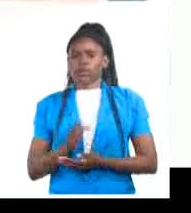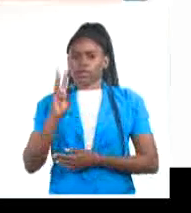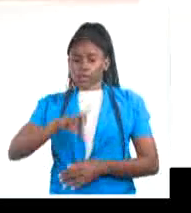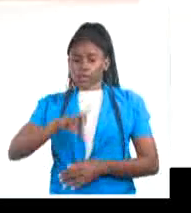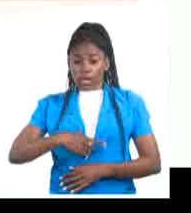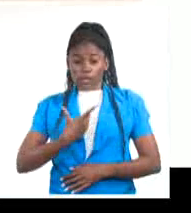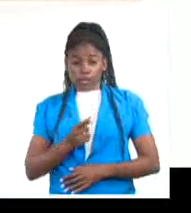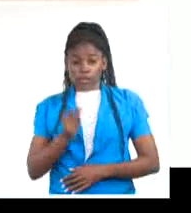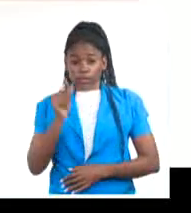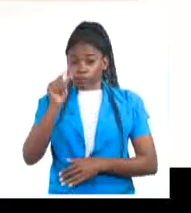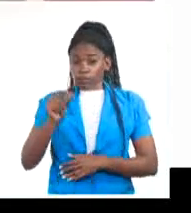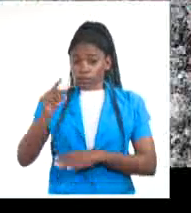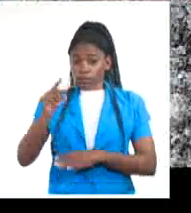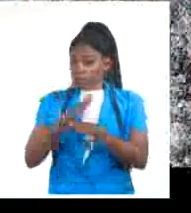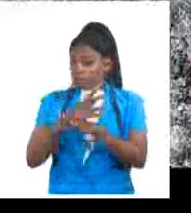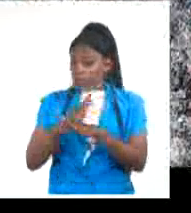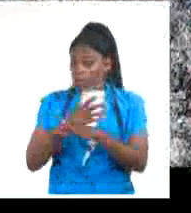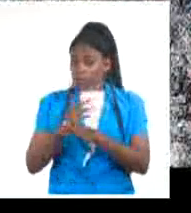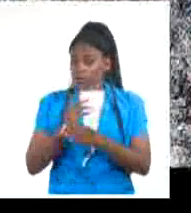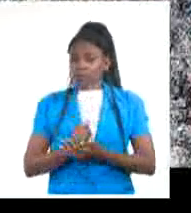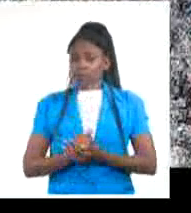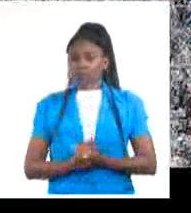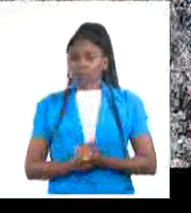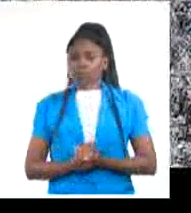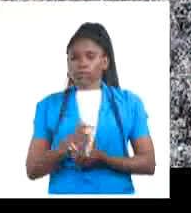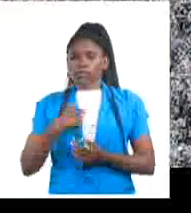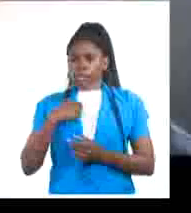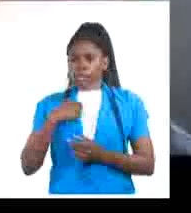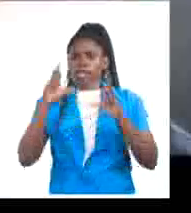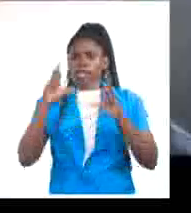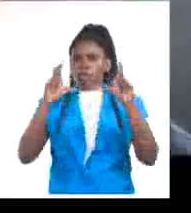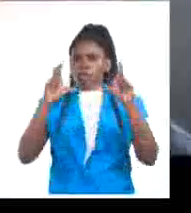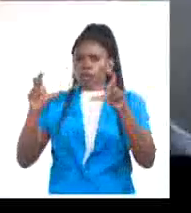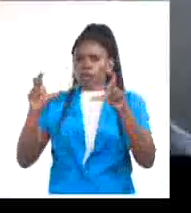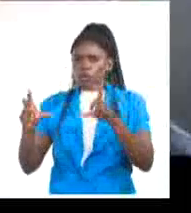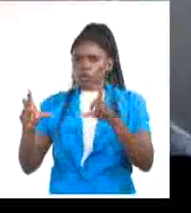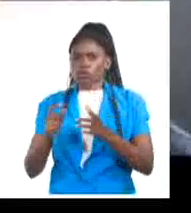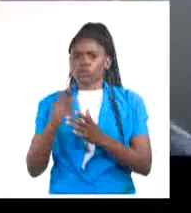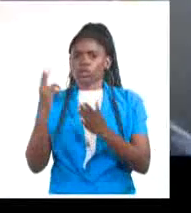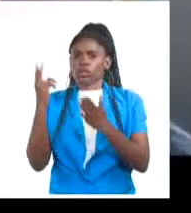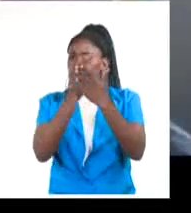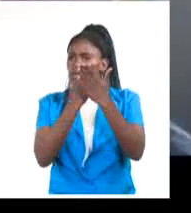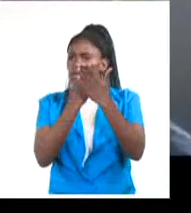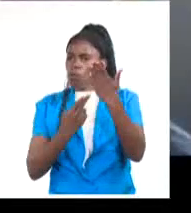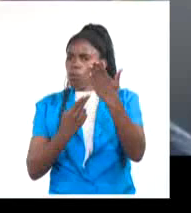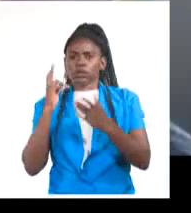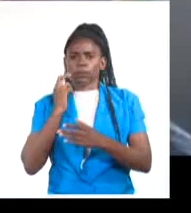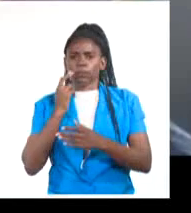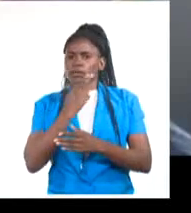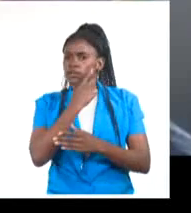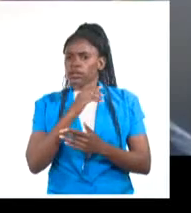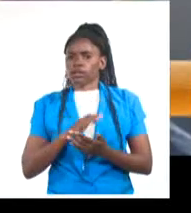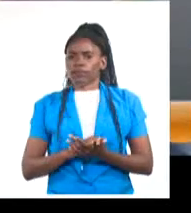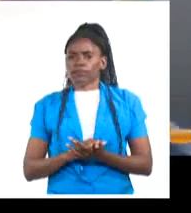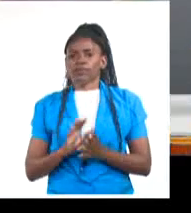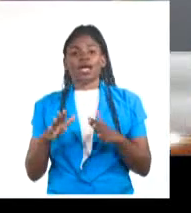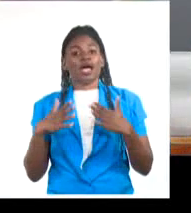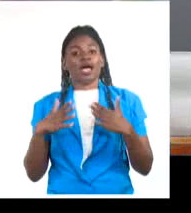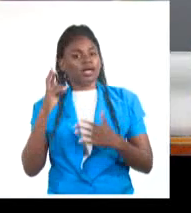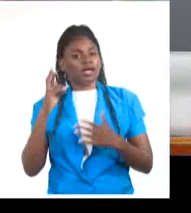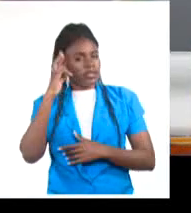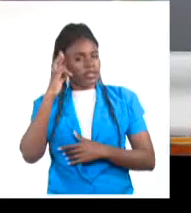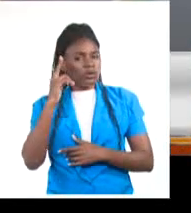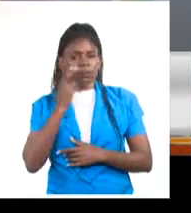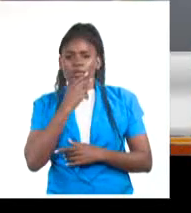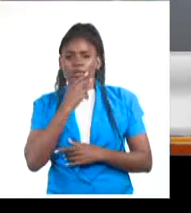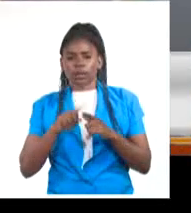Bullaudi, Lorenzo Santos Lozama y Gerardo de la Llera. ¿Por qué volver a Martí en estos tiempos? Bueno, creo que desde el título de la exposición